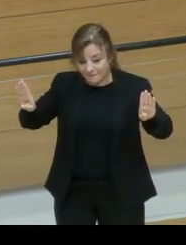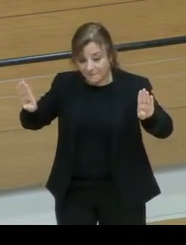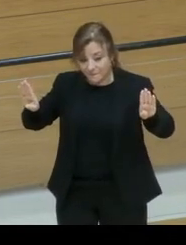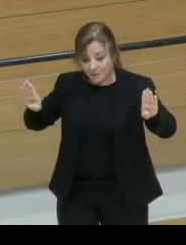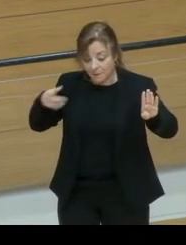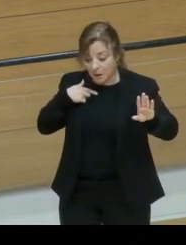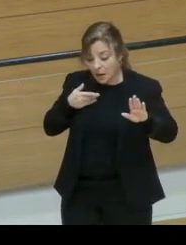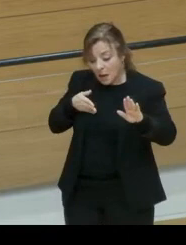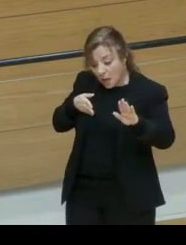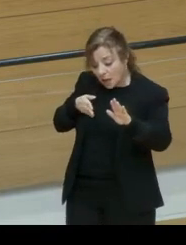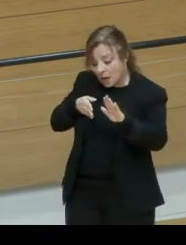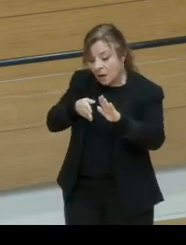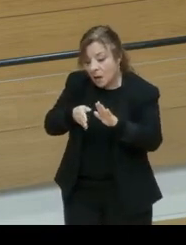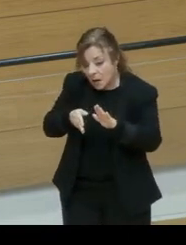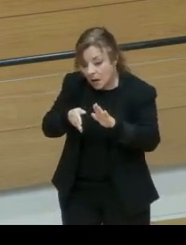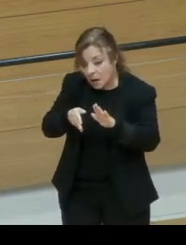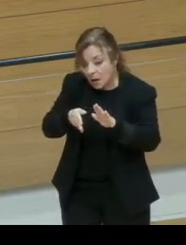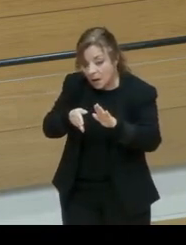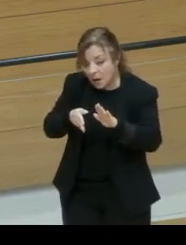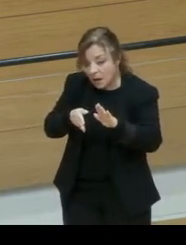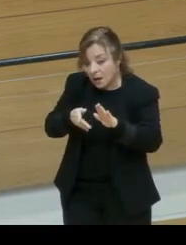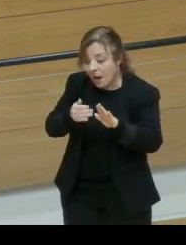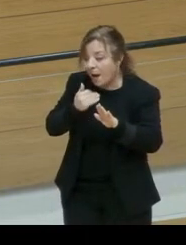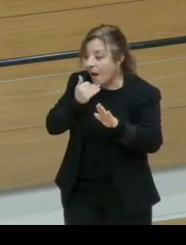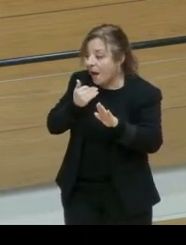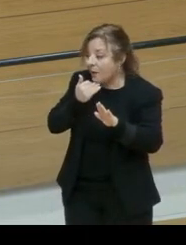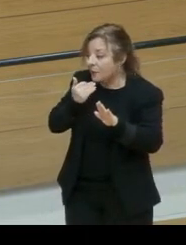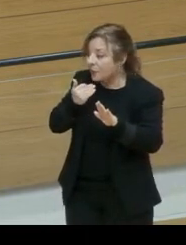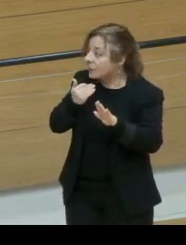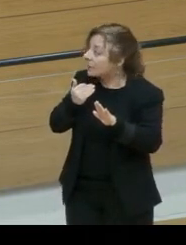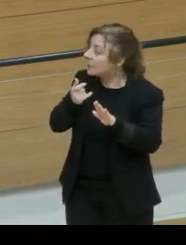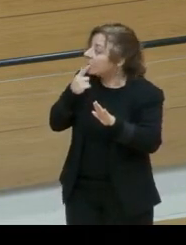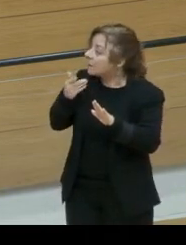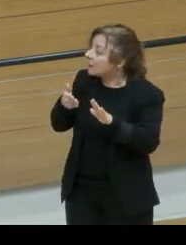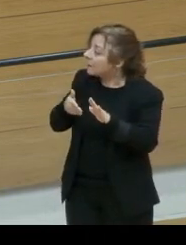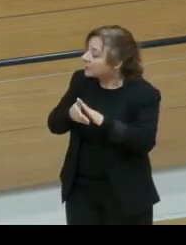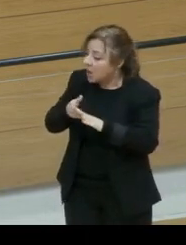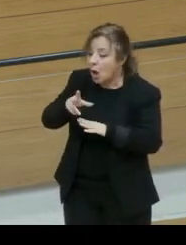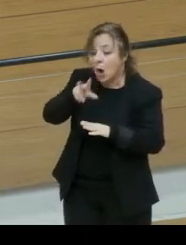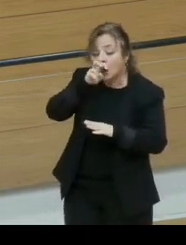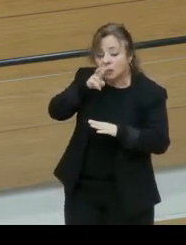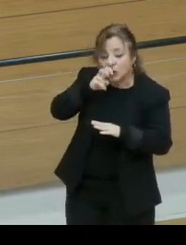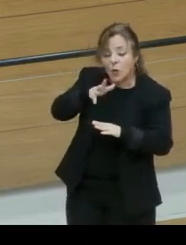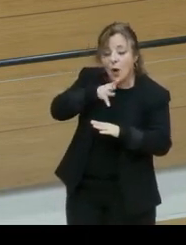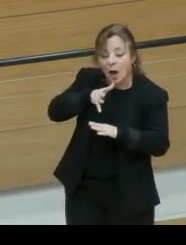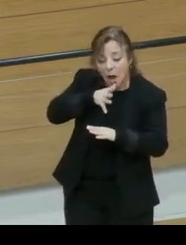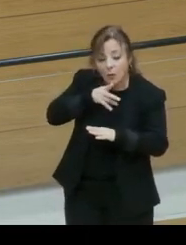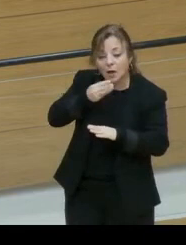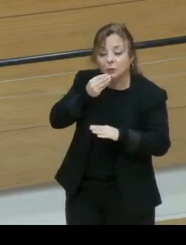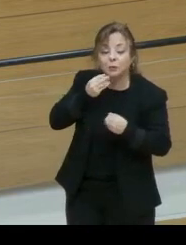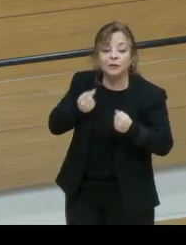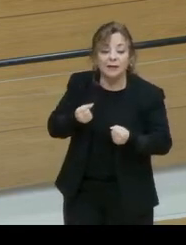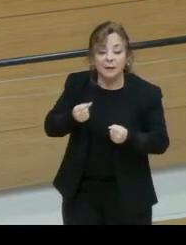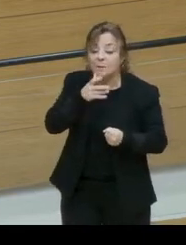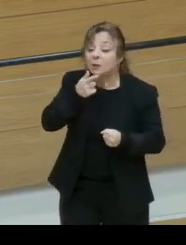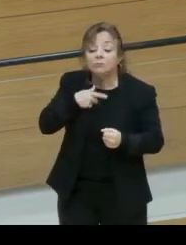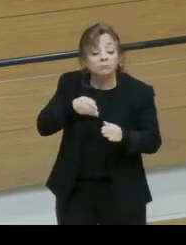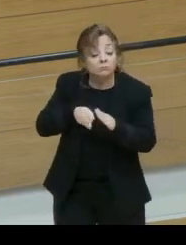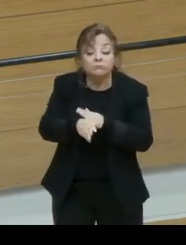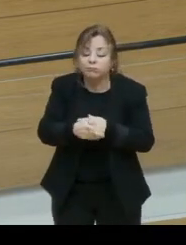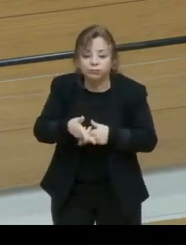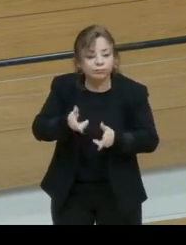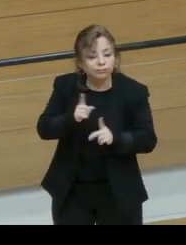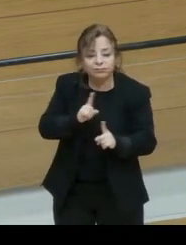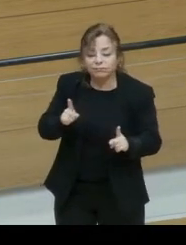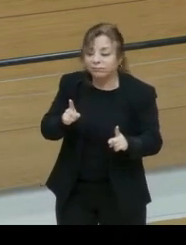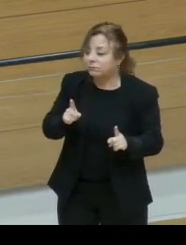pasar? Va a dejar pasar aliados. Va a dejar pasar el oxígeno, el agua, nutrientes, pero lo que no va a dejar pasar